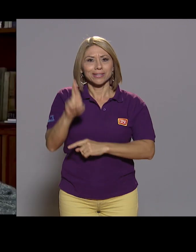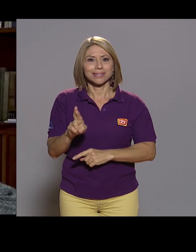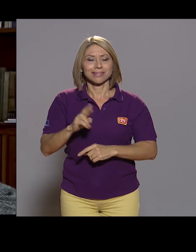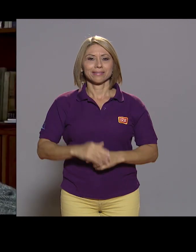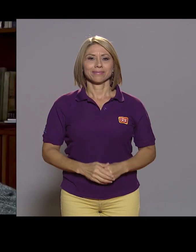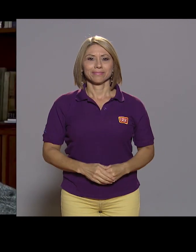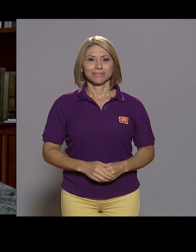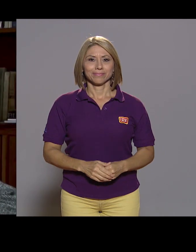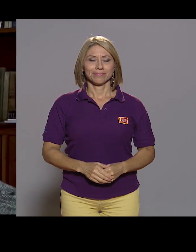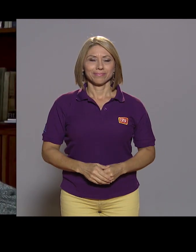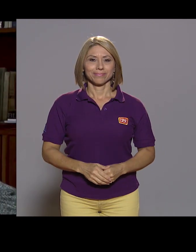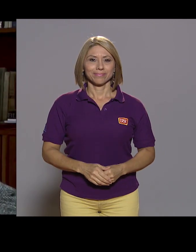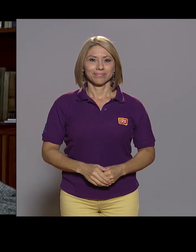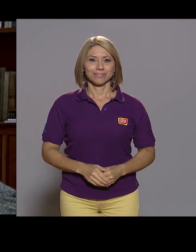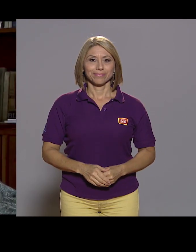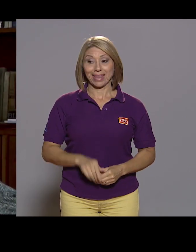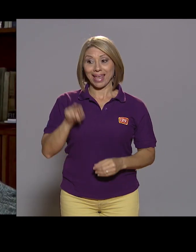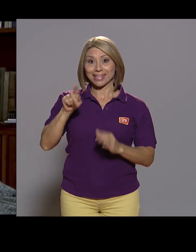costarricense.